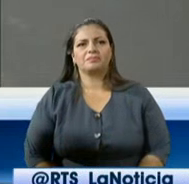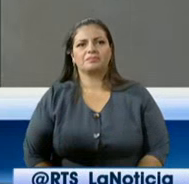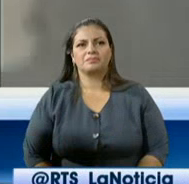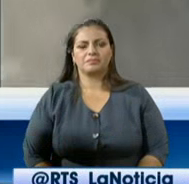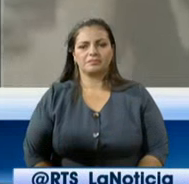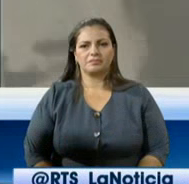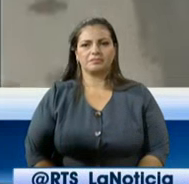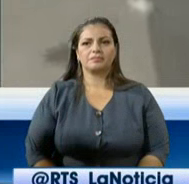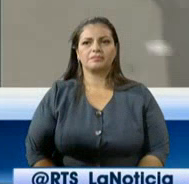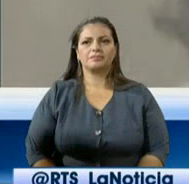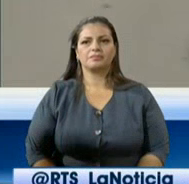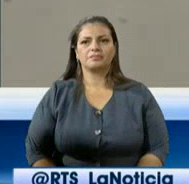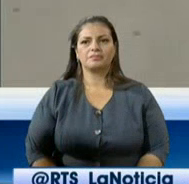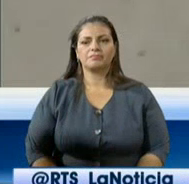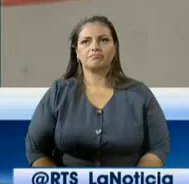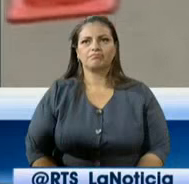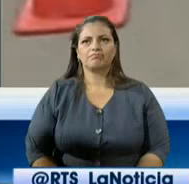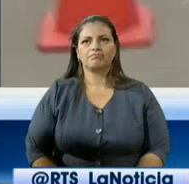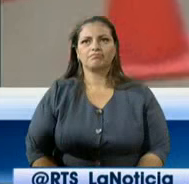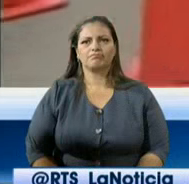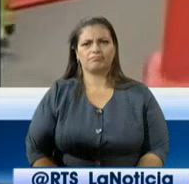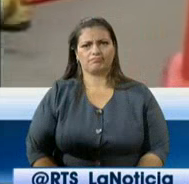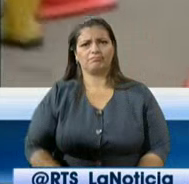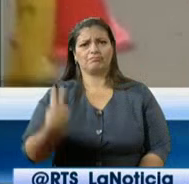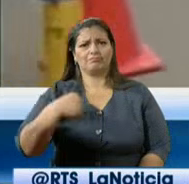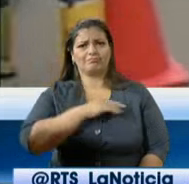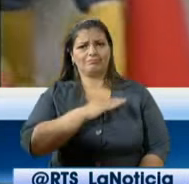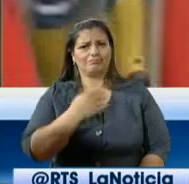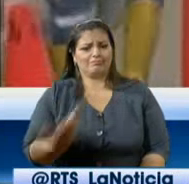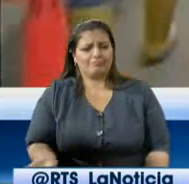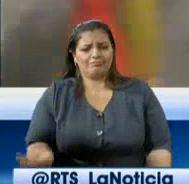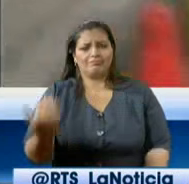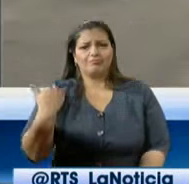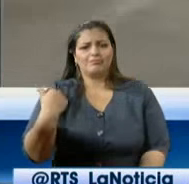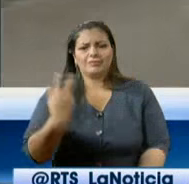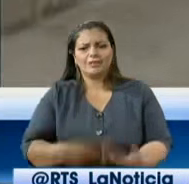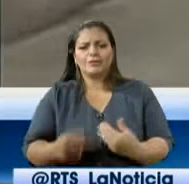¿Ve? Y así nosotros tenemos niños que juegan.